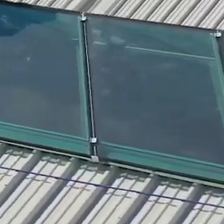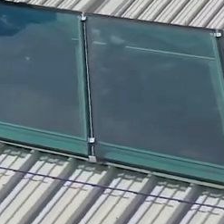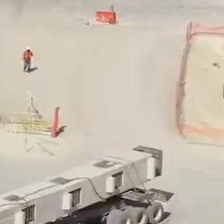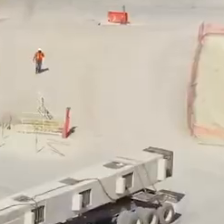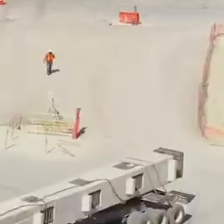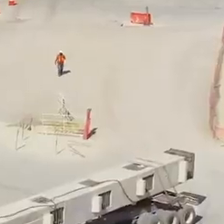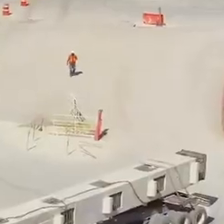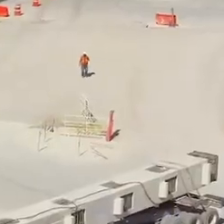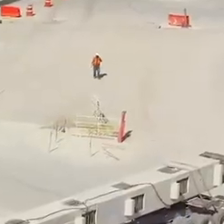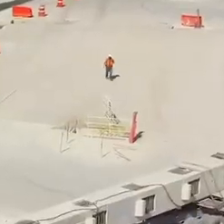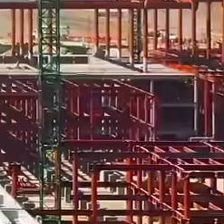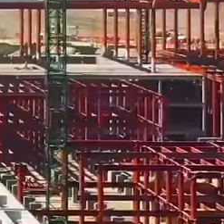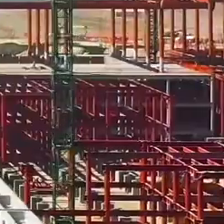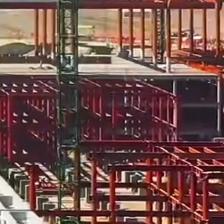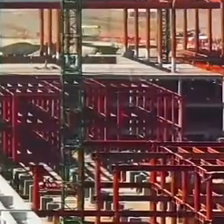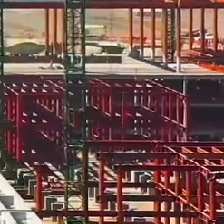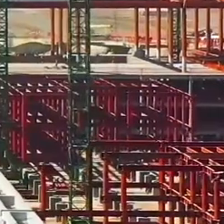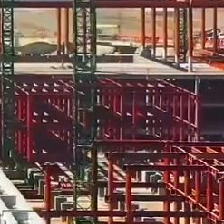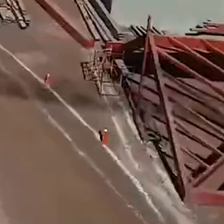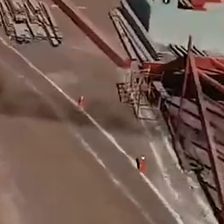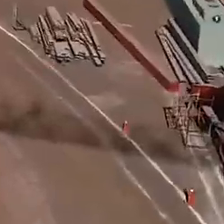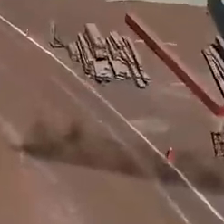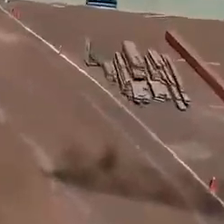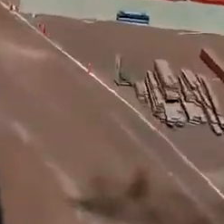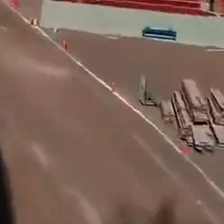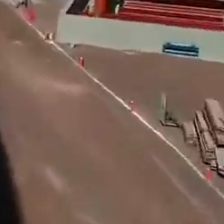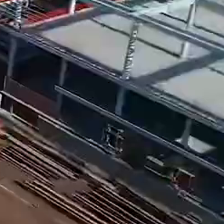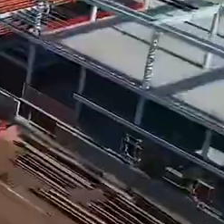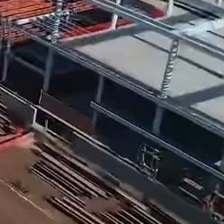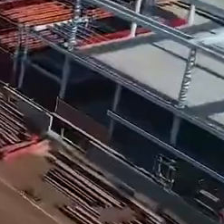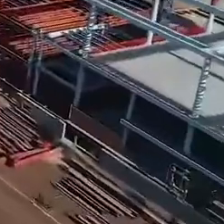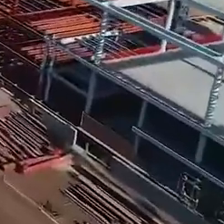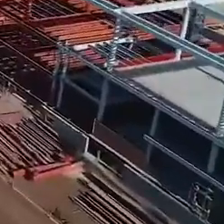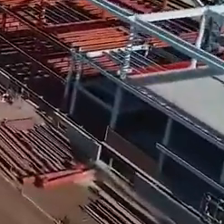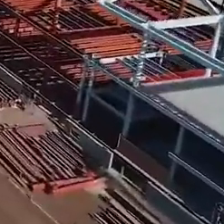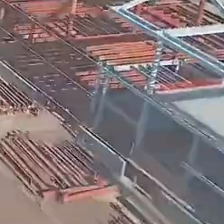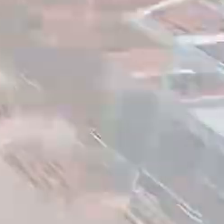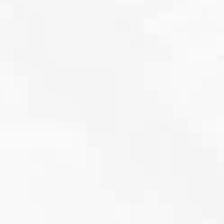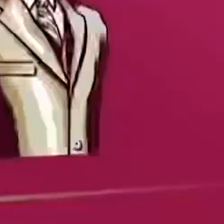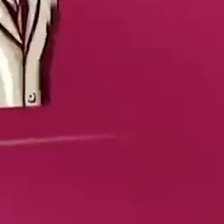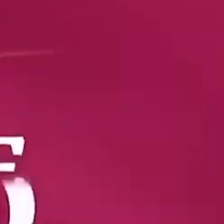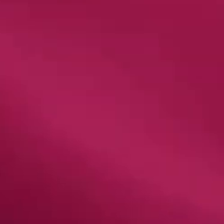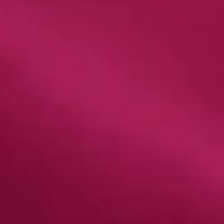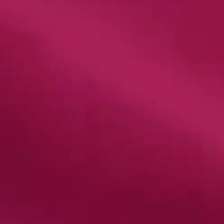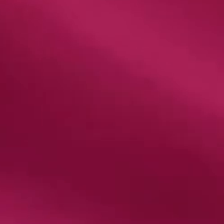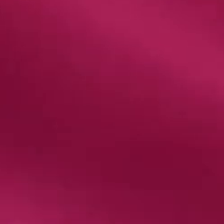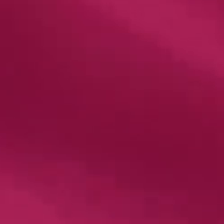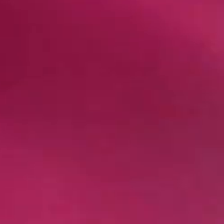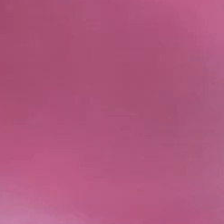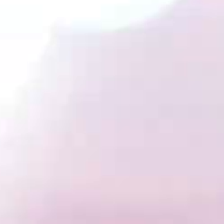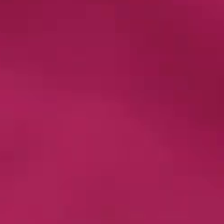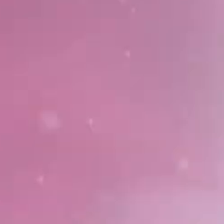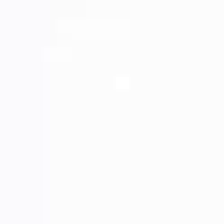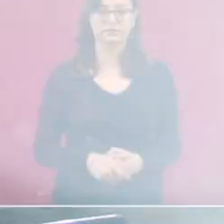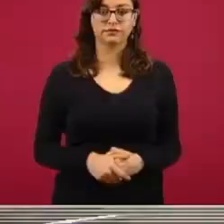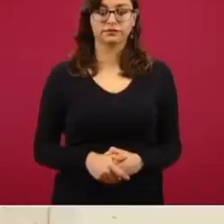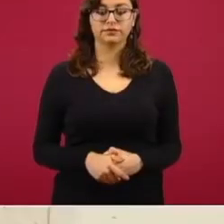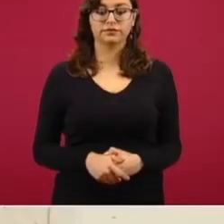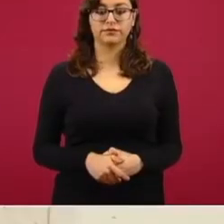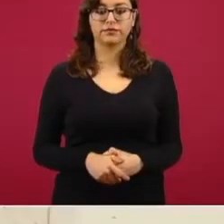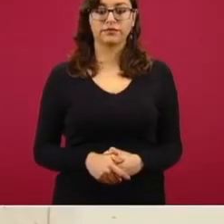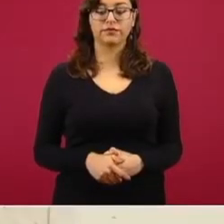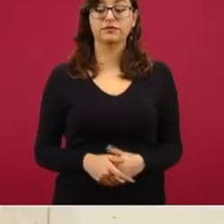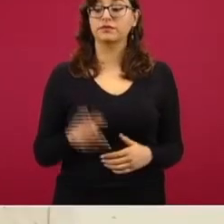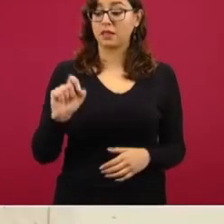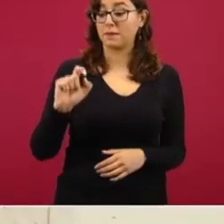empleos civiles. Faltan 476 días de construcción. Gobierno de México. Va el